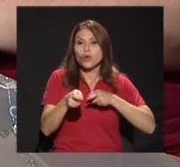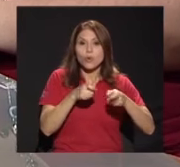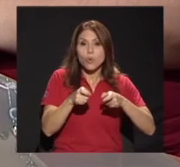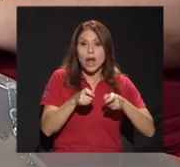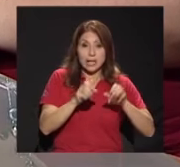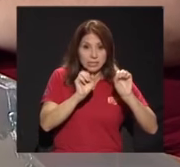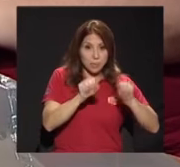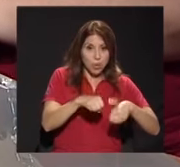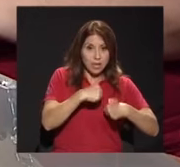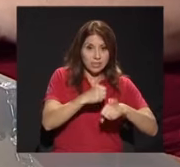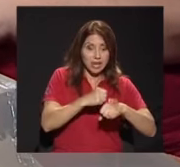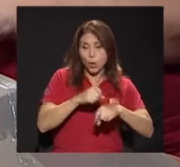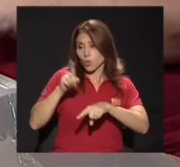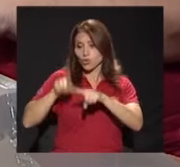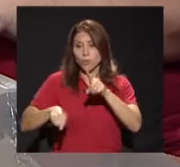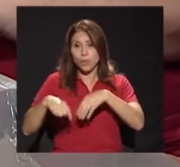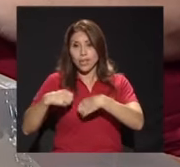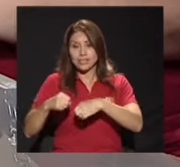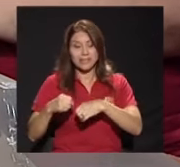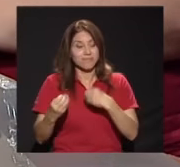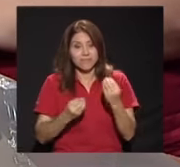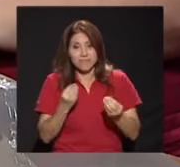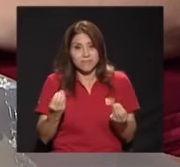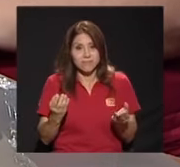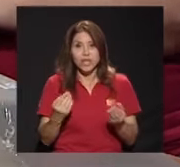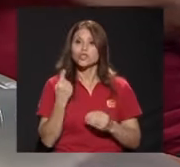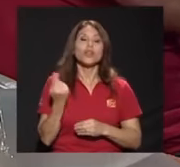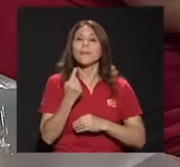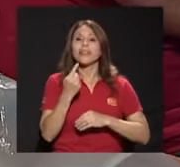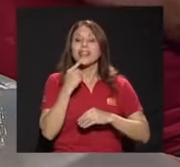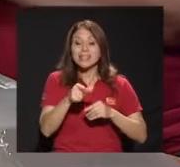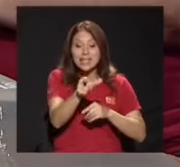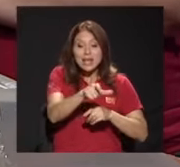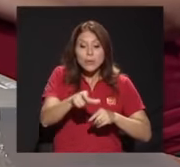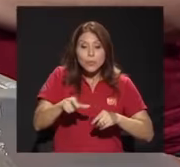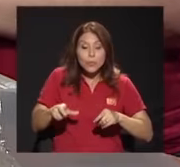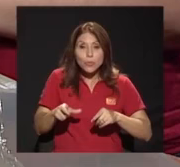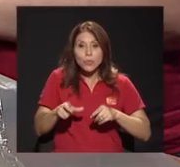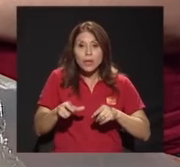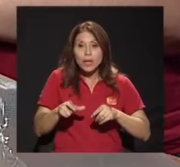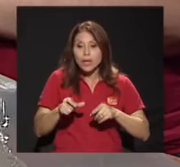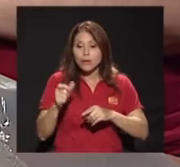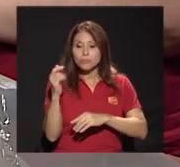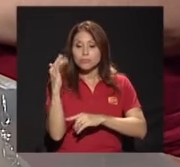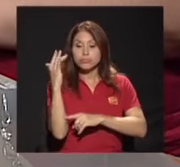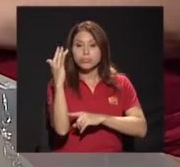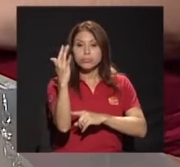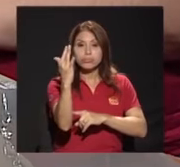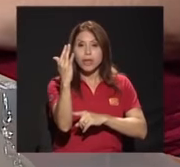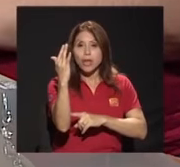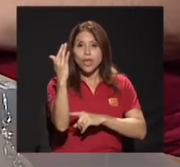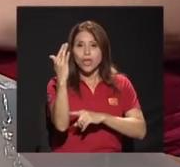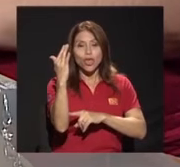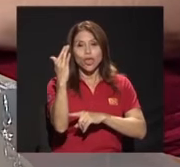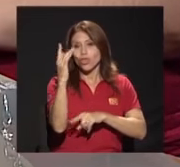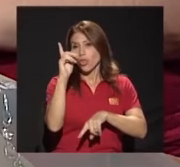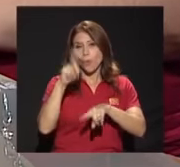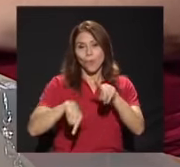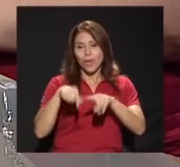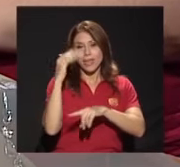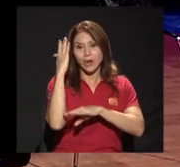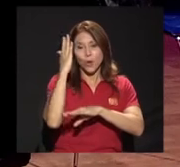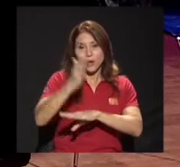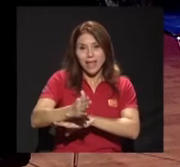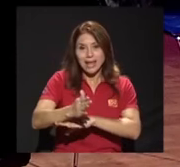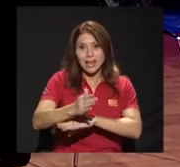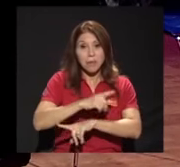se puede hacer ahí. Nada más dice que no se puede cortar. No se pueden cortar árboles, pero si no hay árboles, no te obliga a sembrar. No